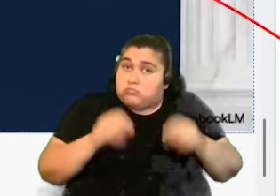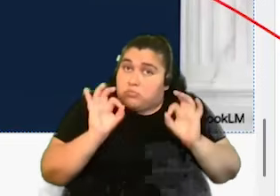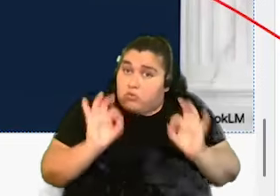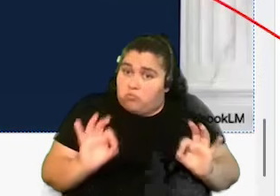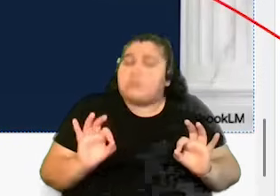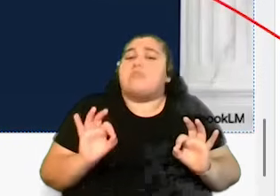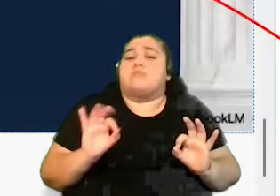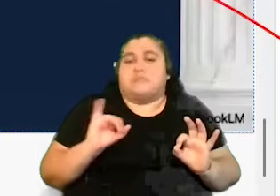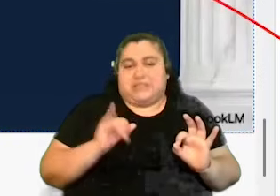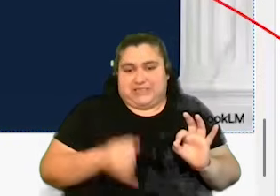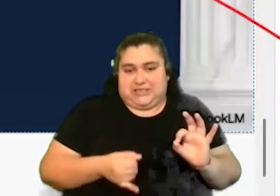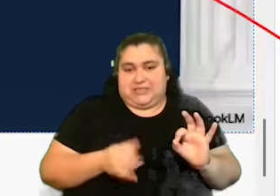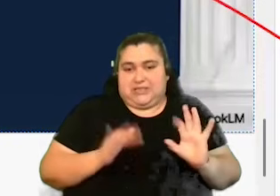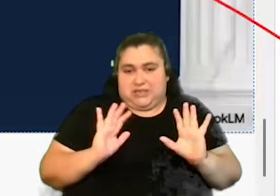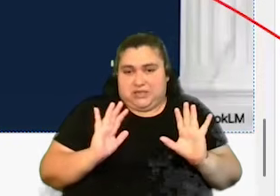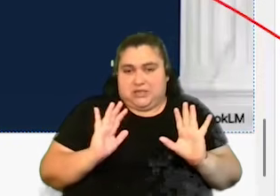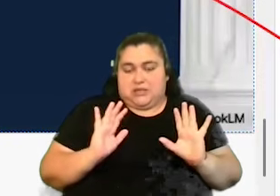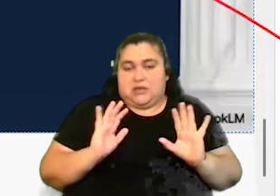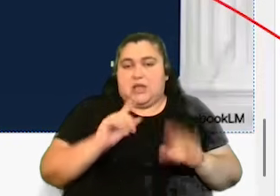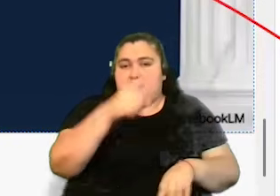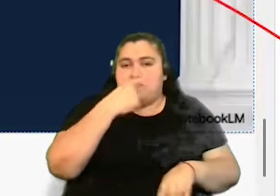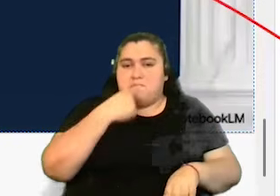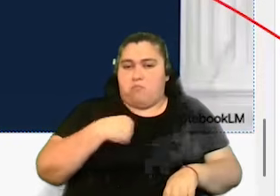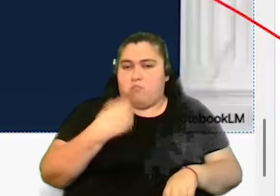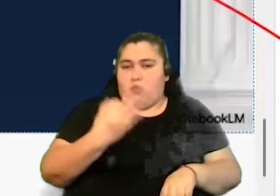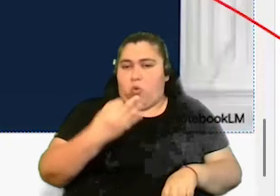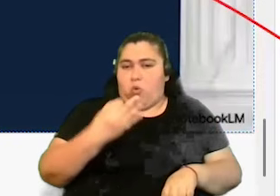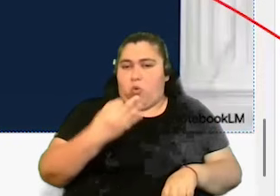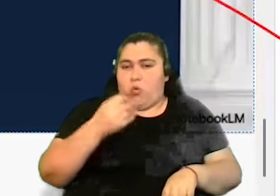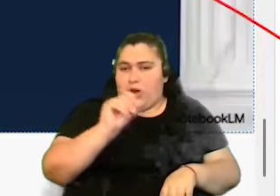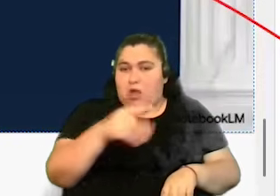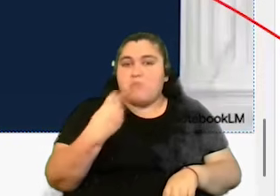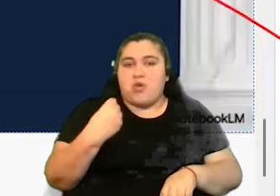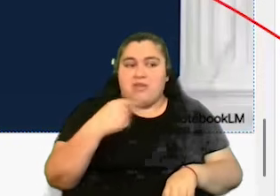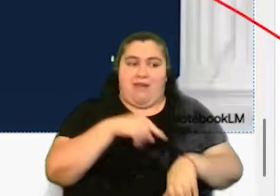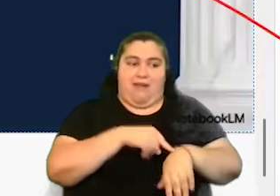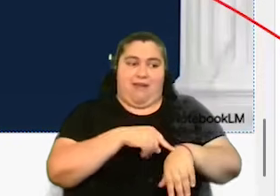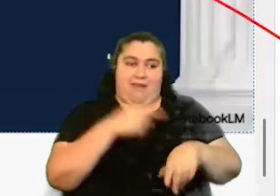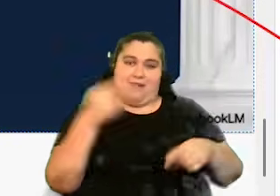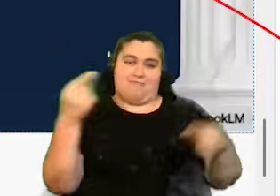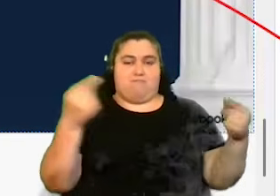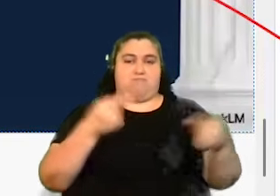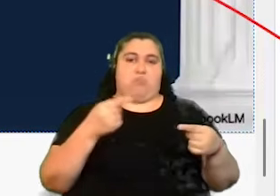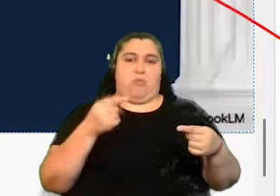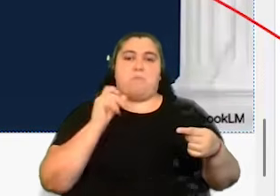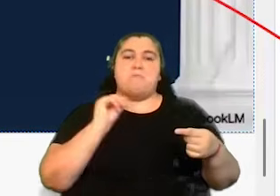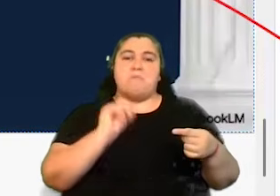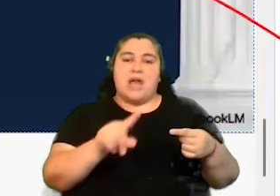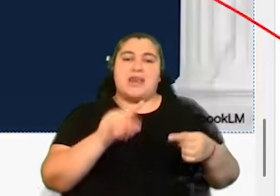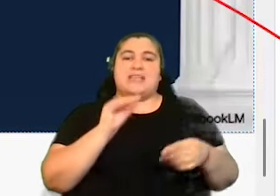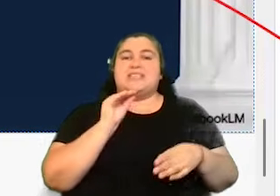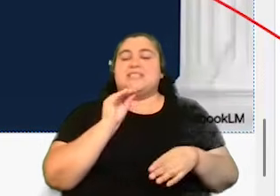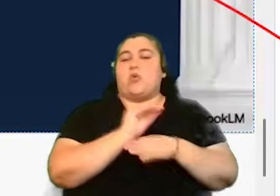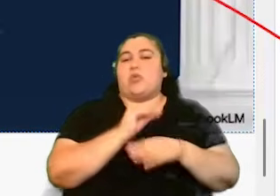También aplica, está buena la Bien. pregunta, porque también aplica el concepto de discrepancia significativa para seguridad social y para obras sociales.